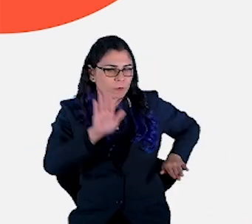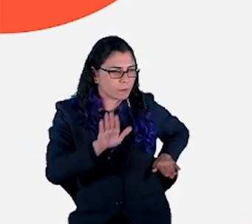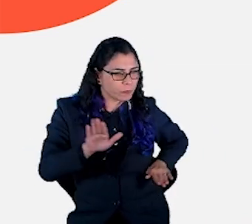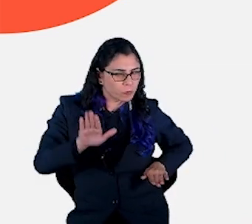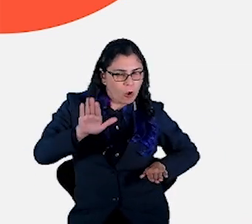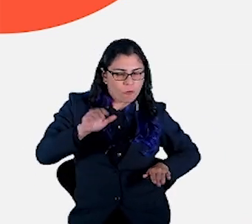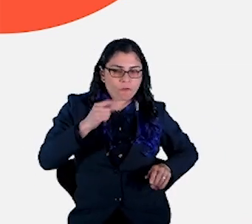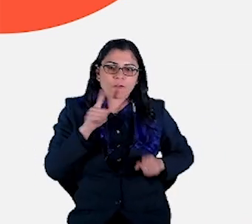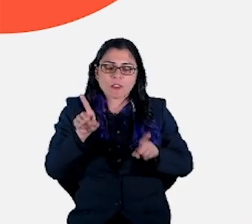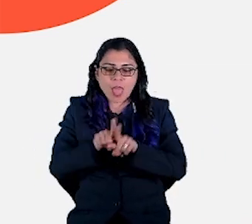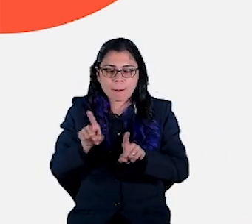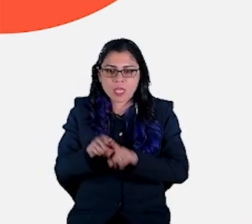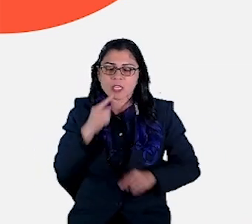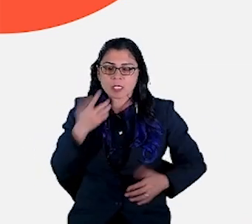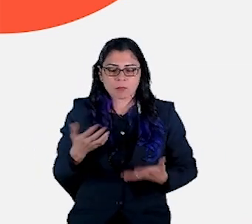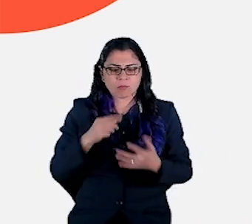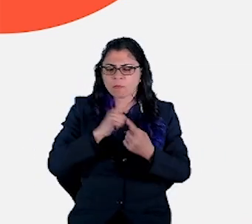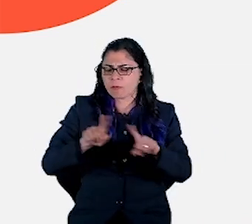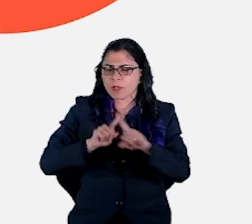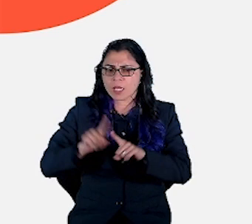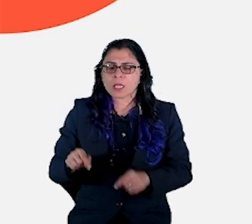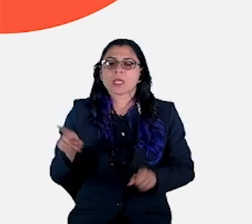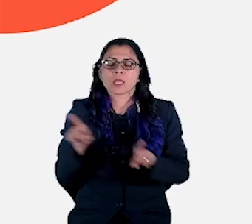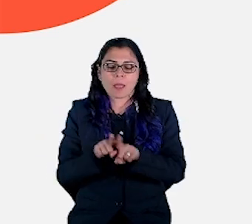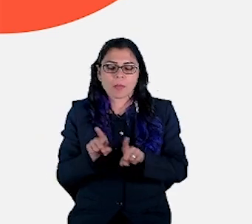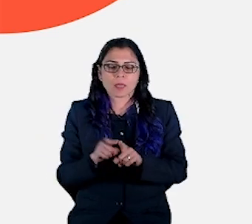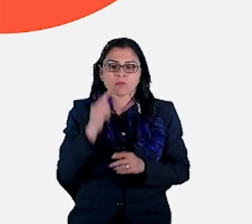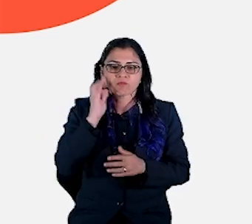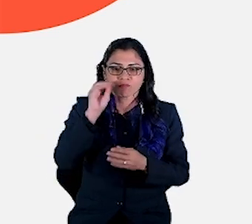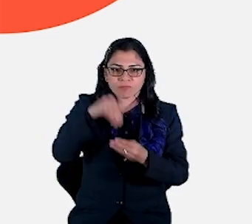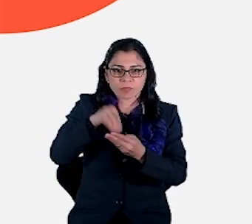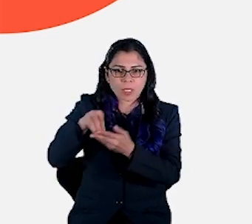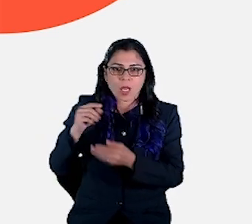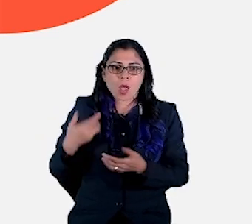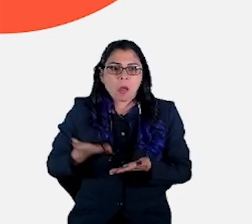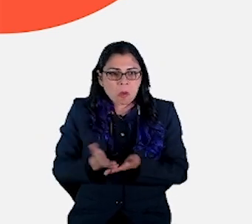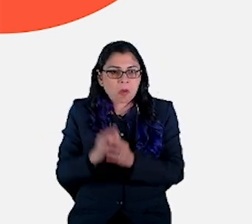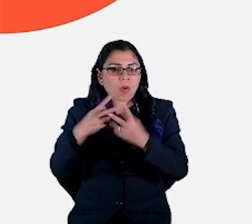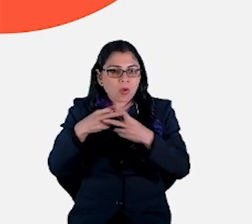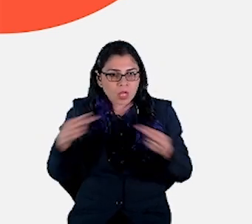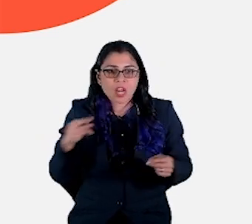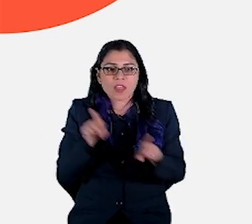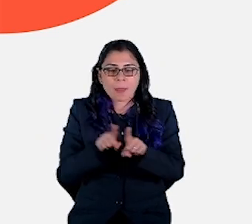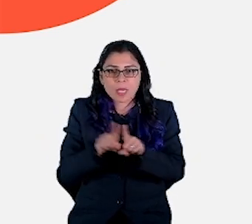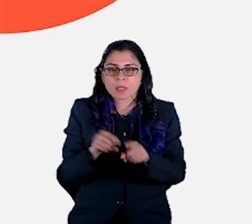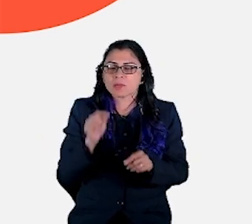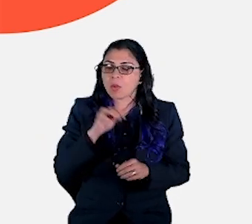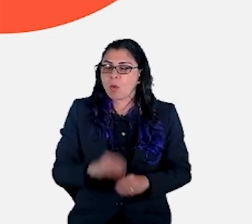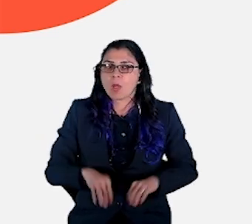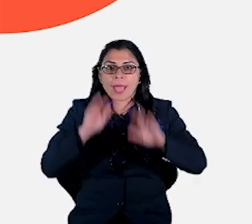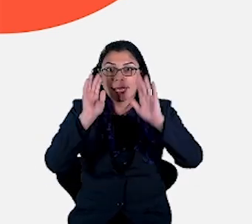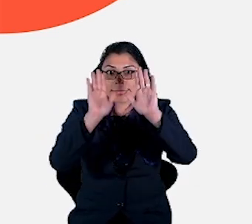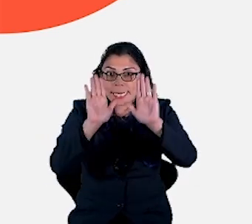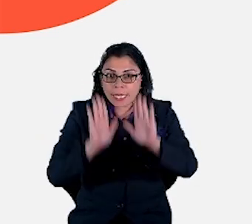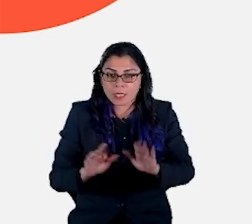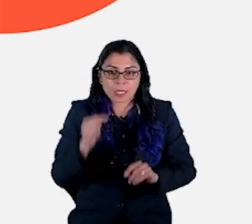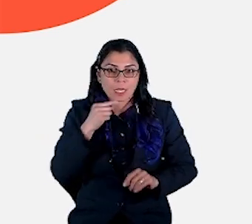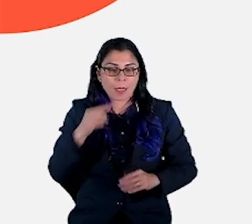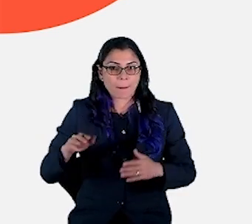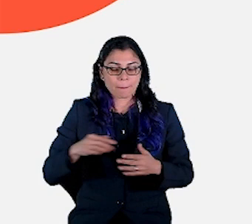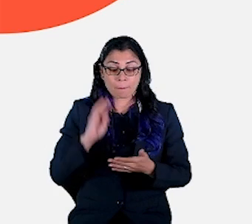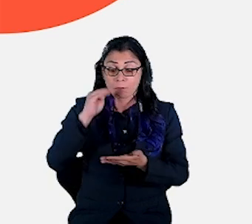el buceo el kayak veleros acabamos de tener la regata Panamá en su primera versión este año año todo un éxito aquí en la Bahía de